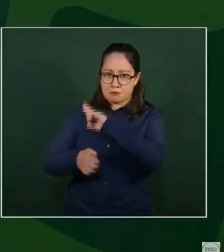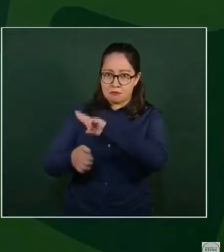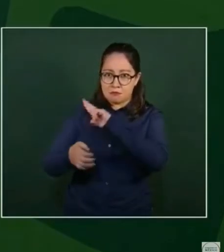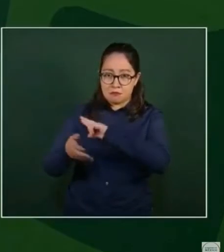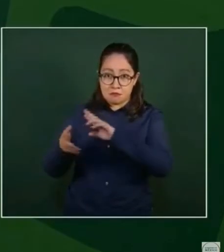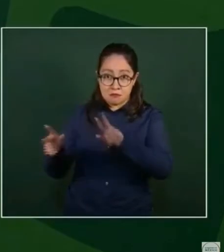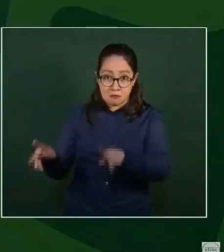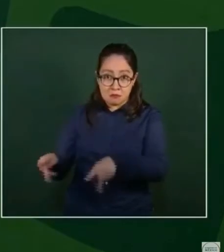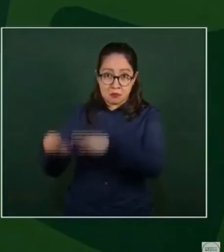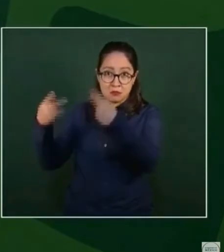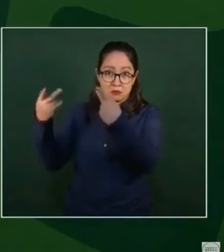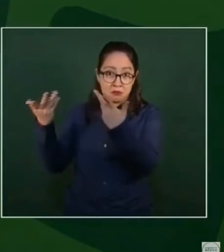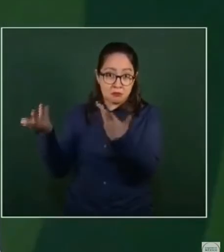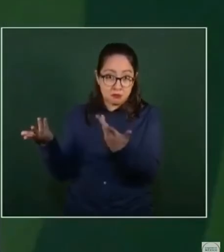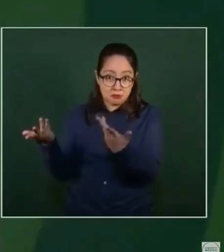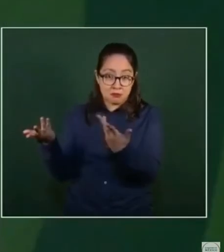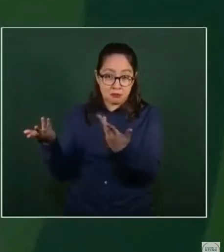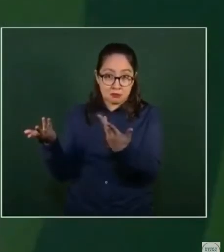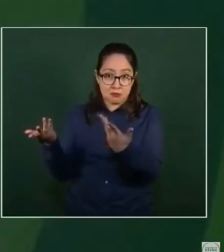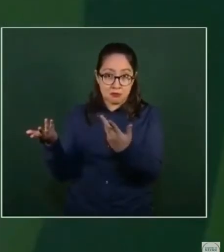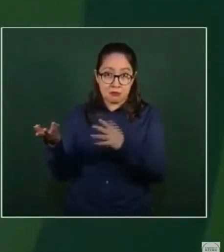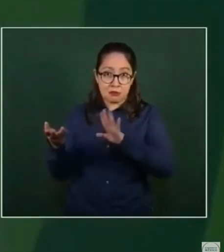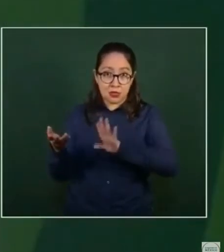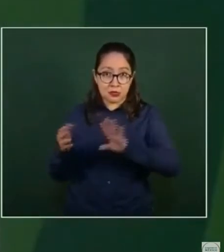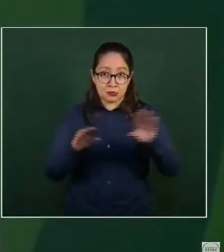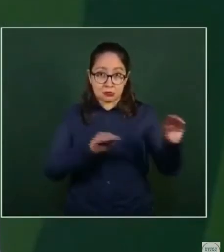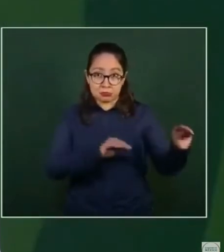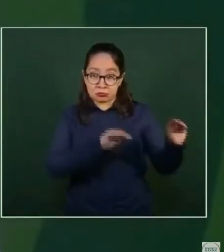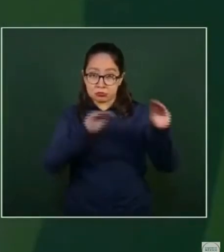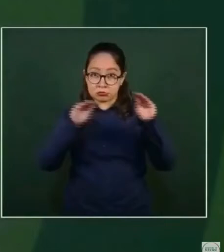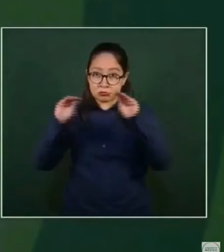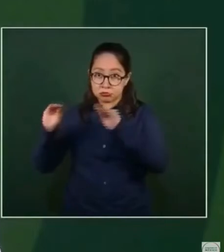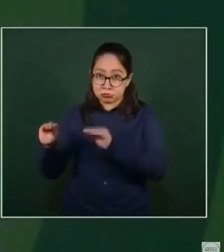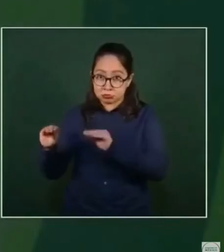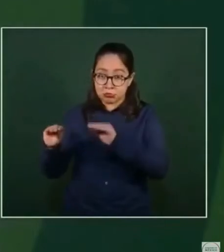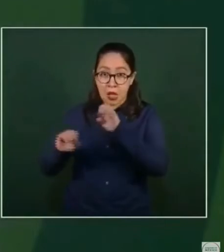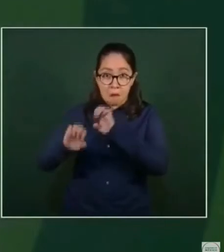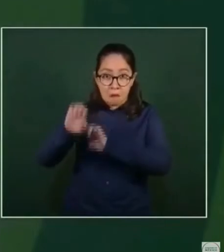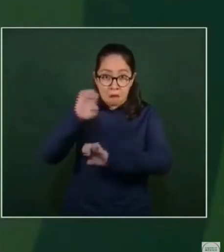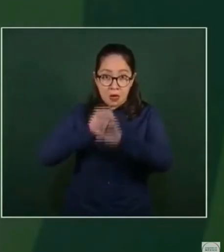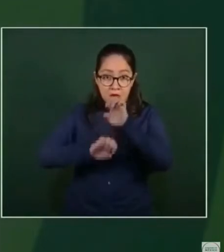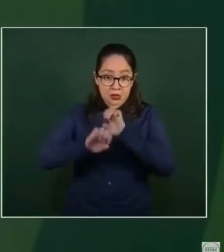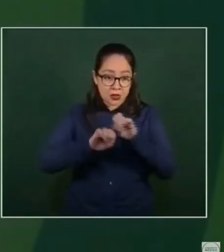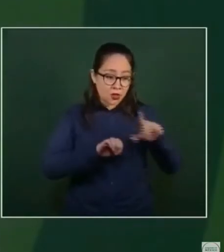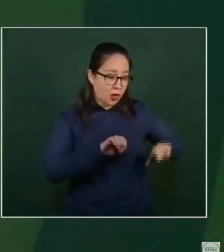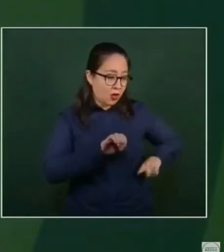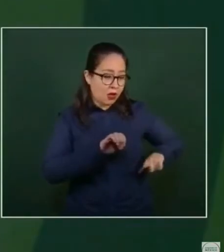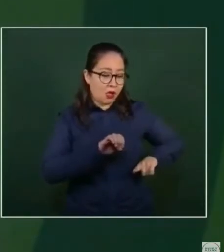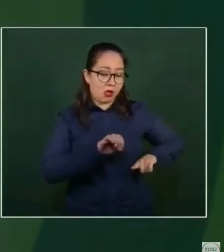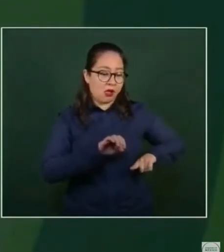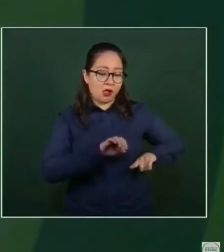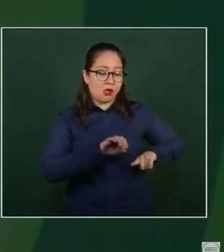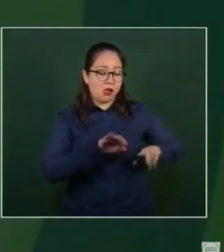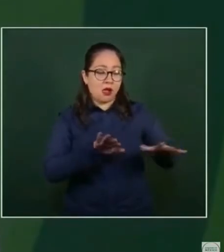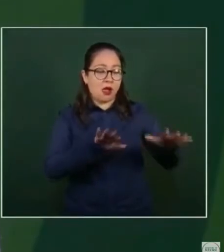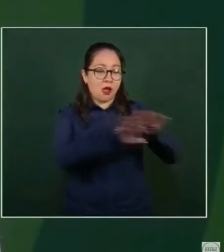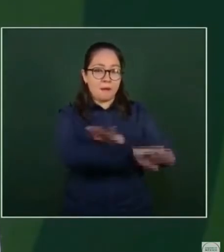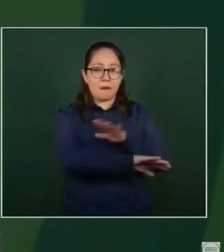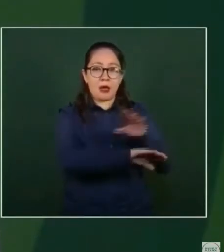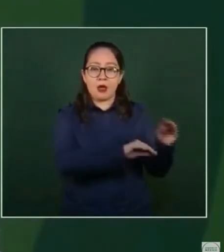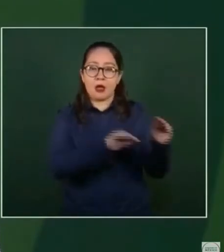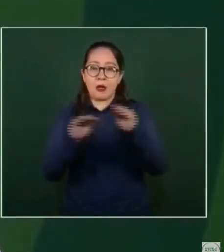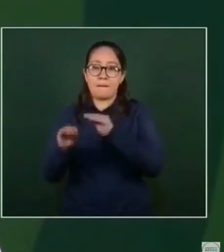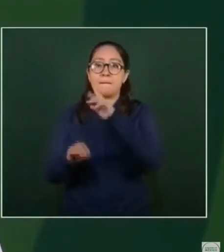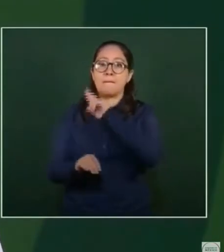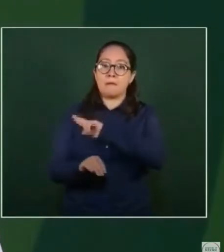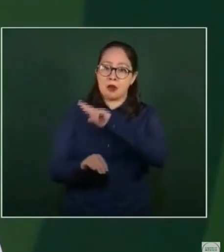a llevar a cabo la transferencia de empresas públicas, convertirlas en empresas privadas, por